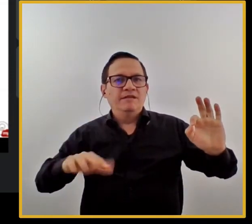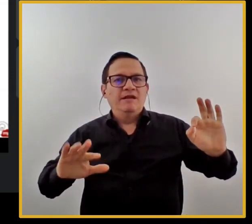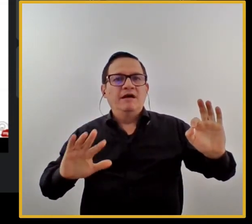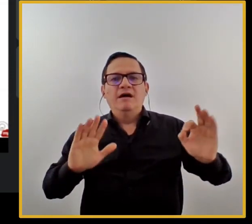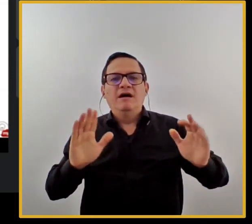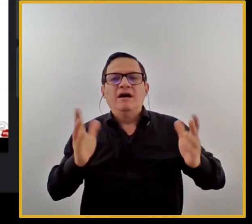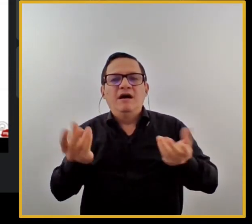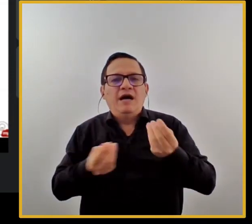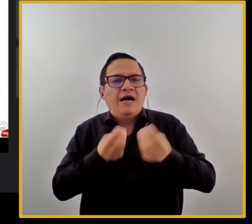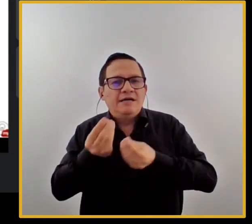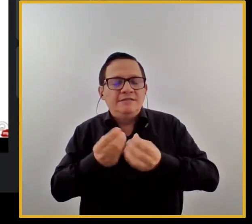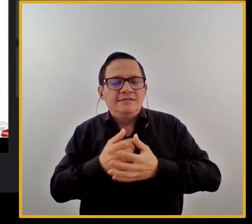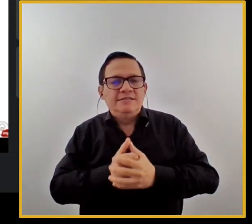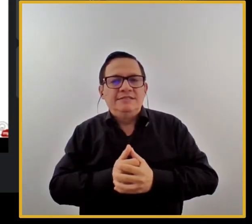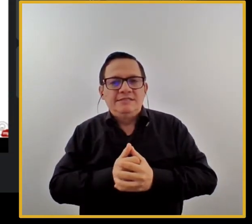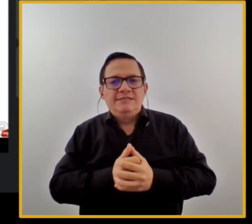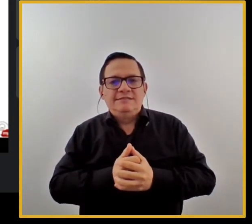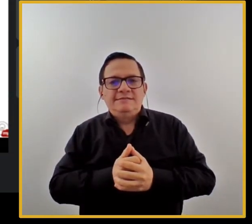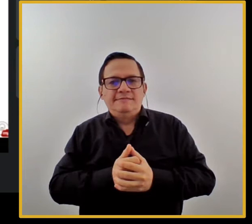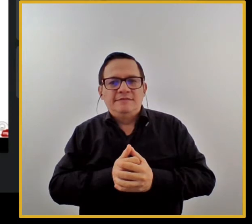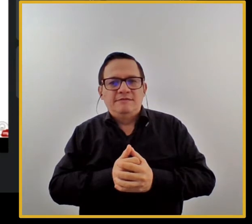un lado